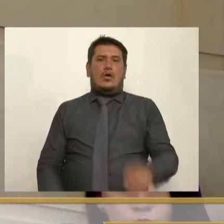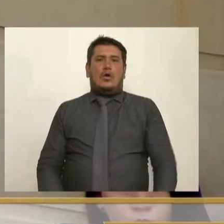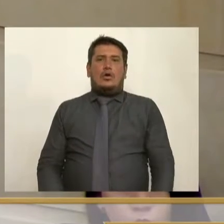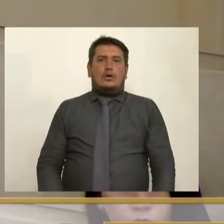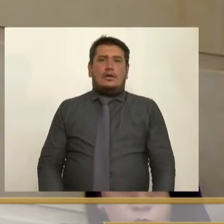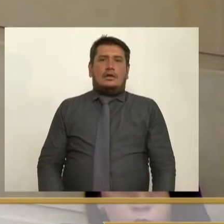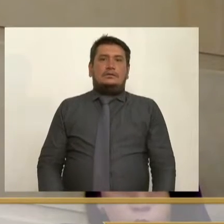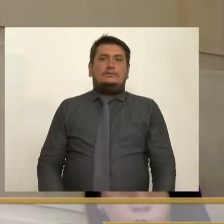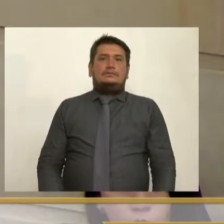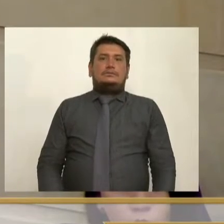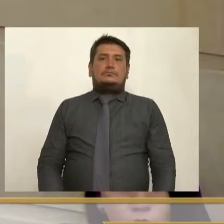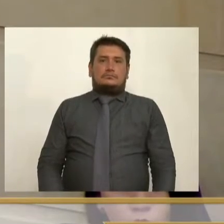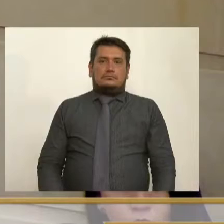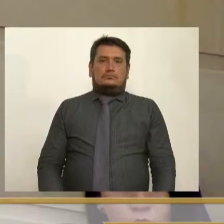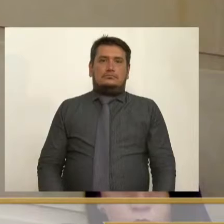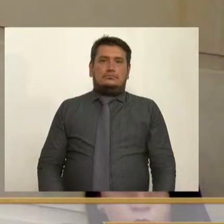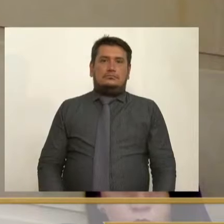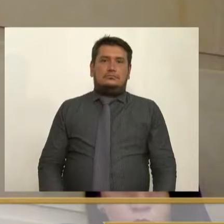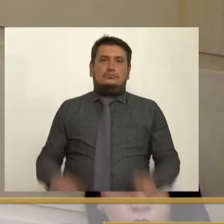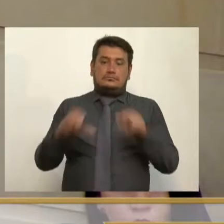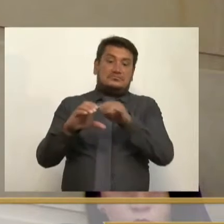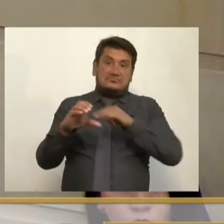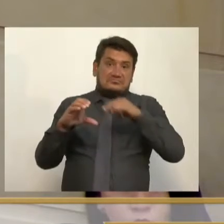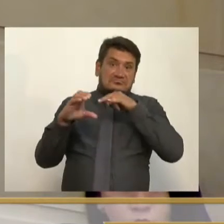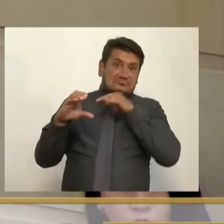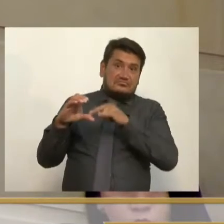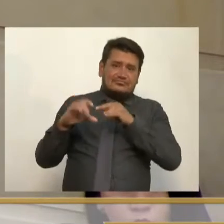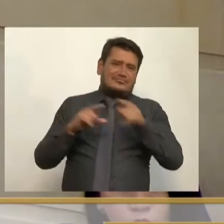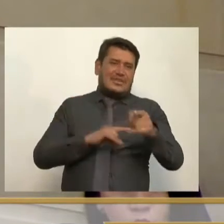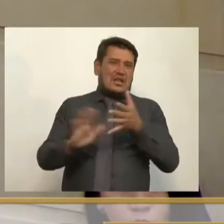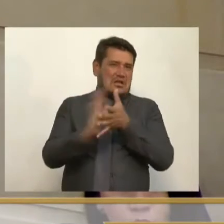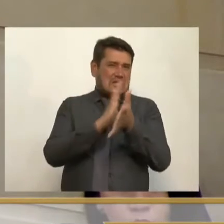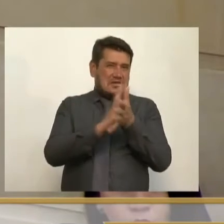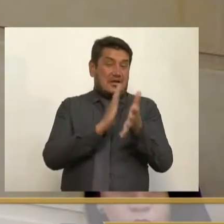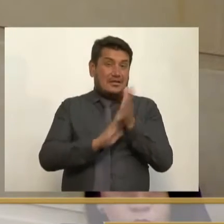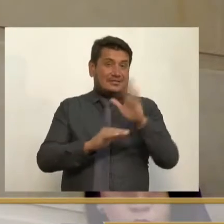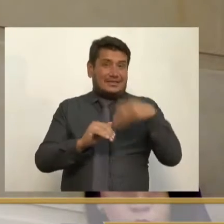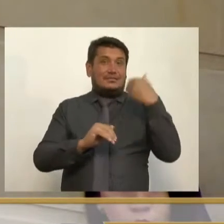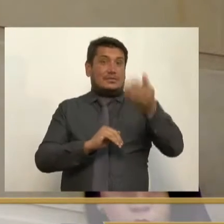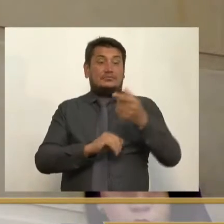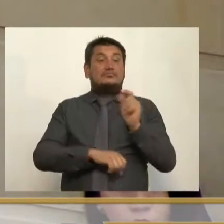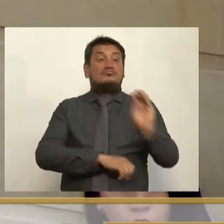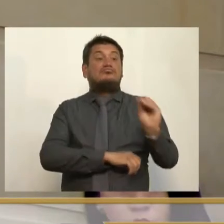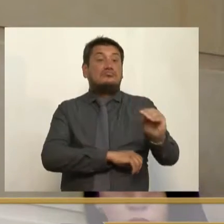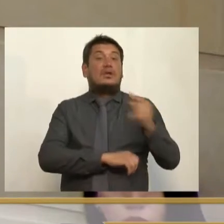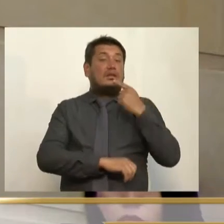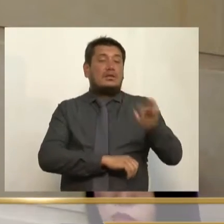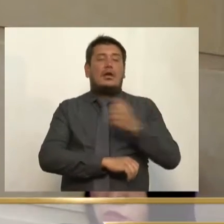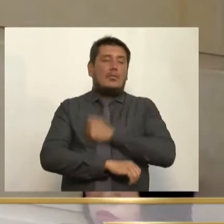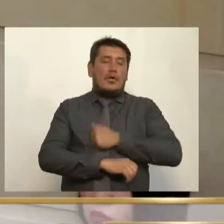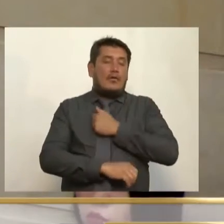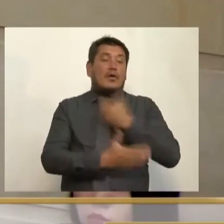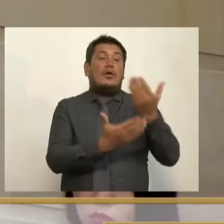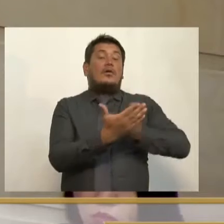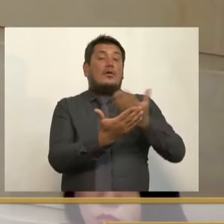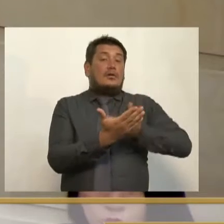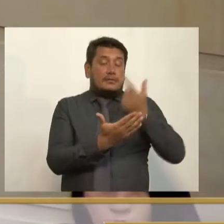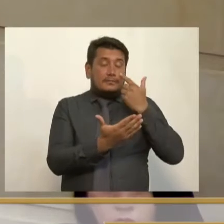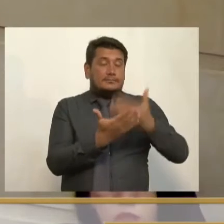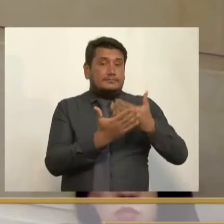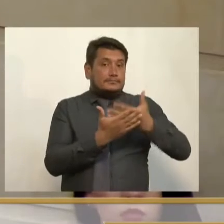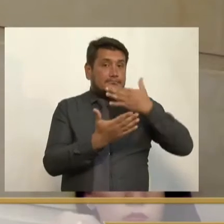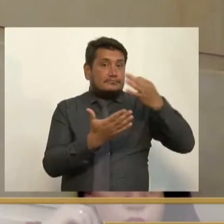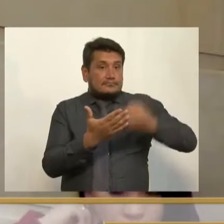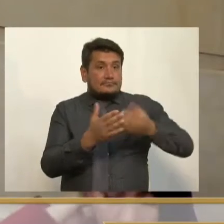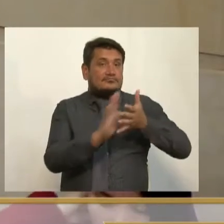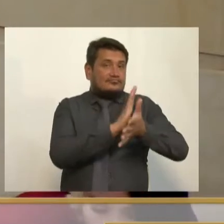Cuando la Procuraduría se pronuncia en ese sentido, al día siguiente o los dos días siguientes se le pide el concepto al Consejo de Estado a través del Ministerio del